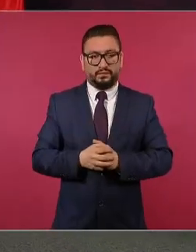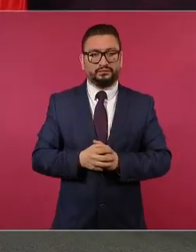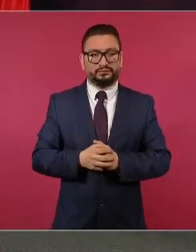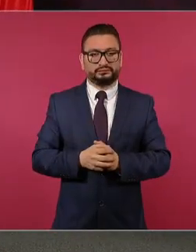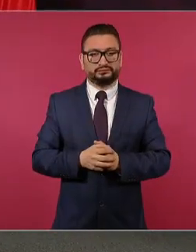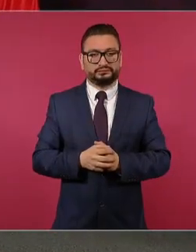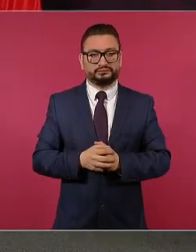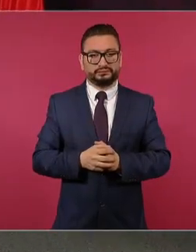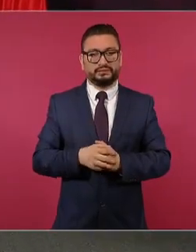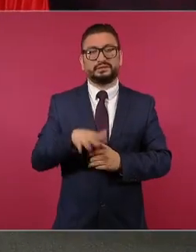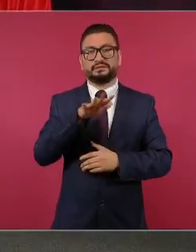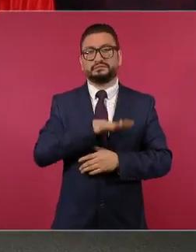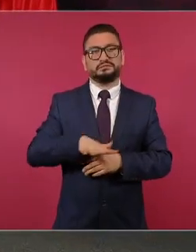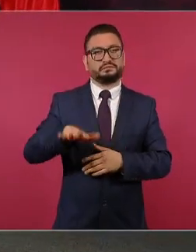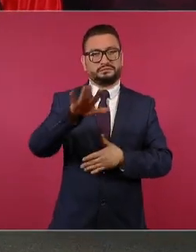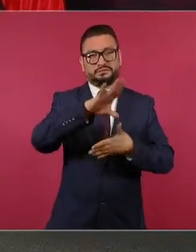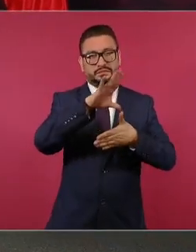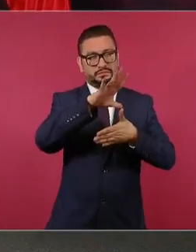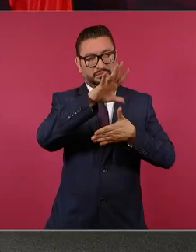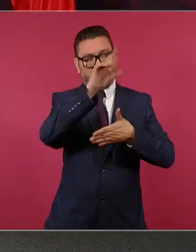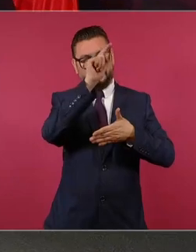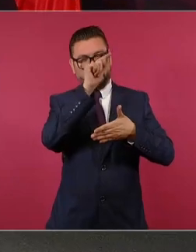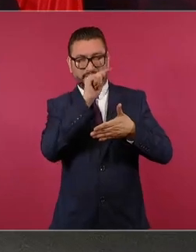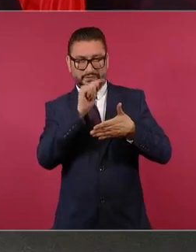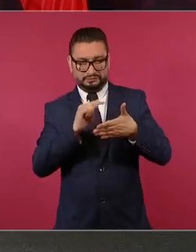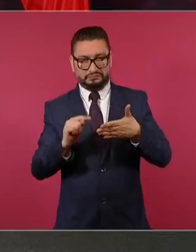Casi en toda América,